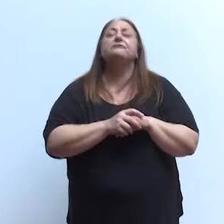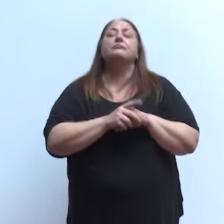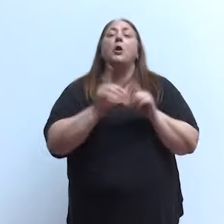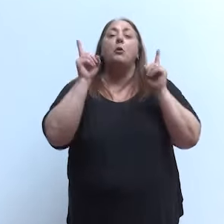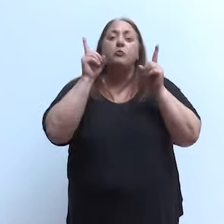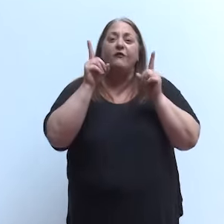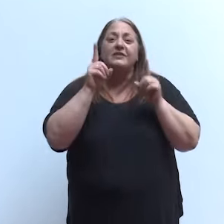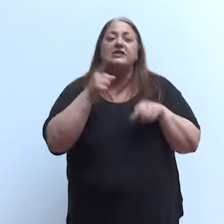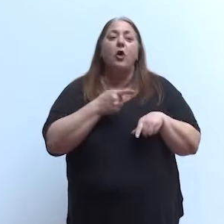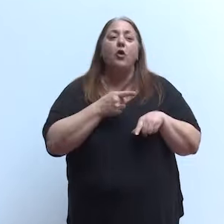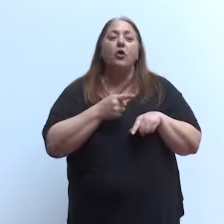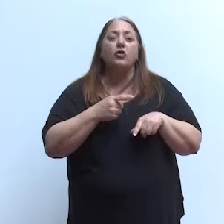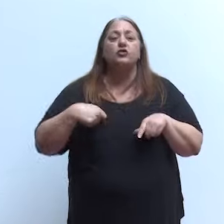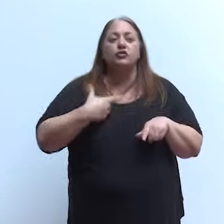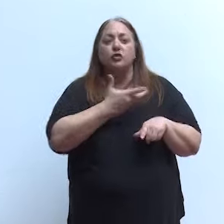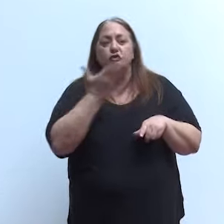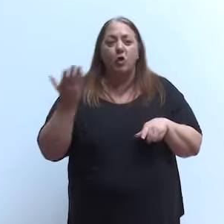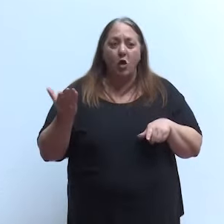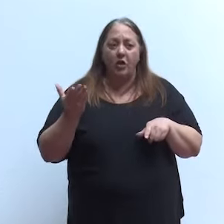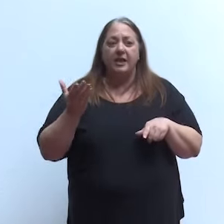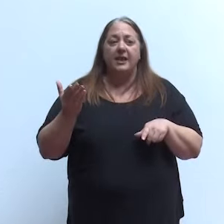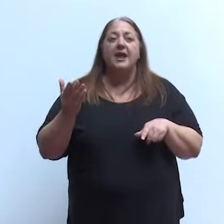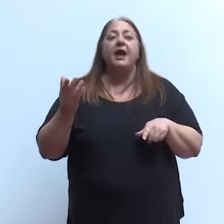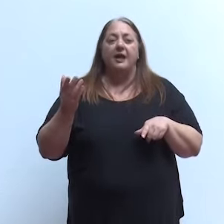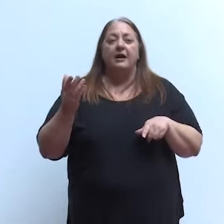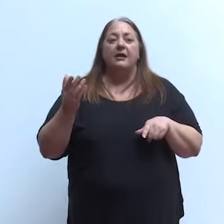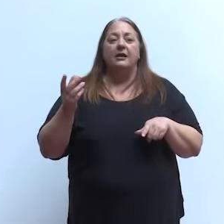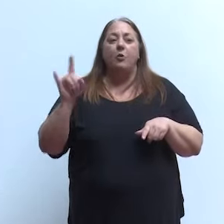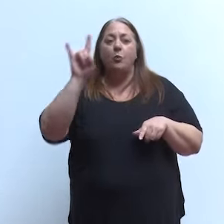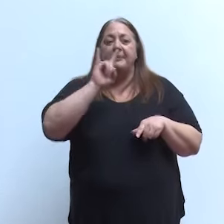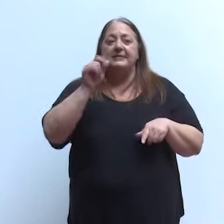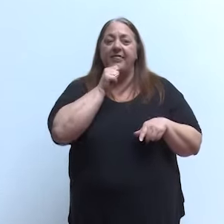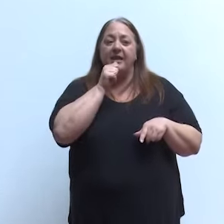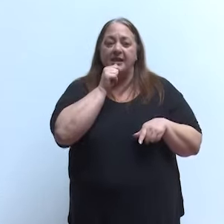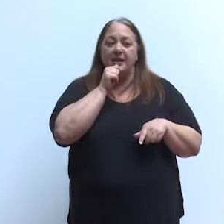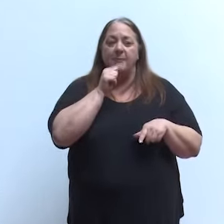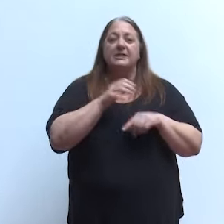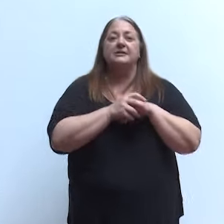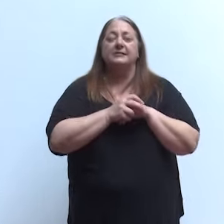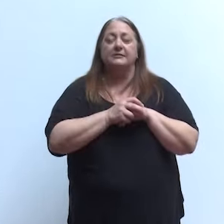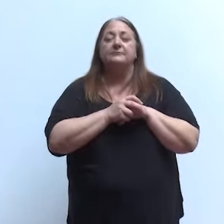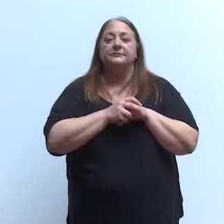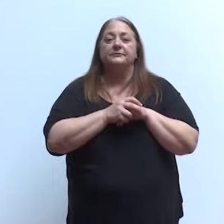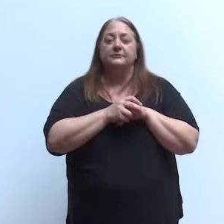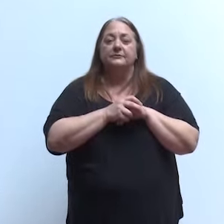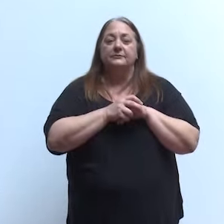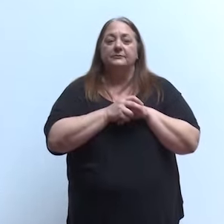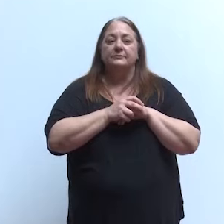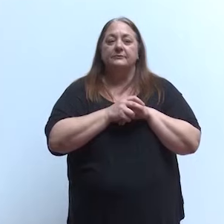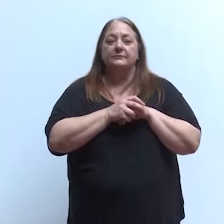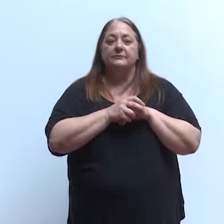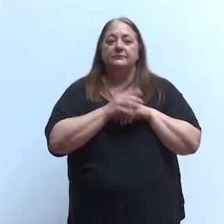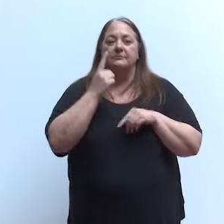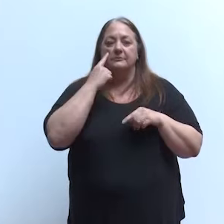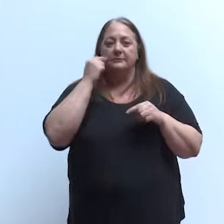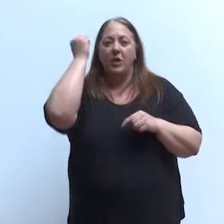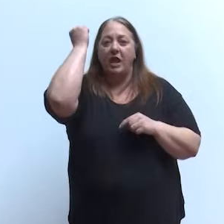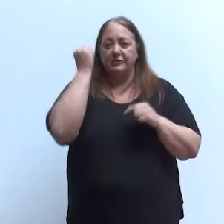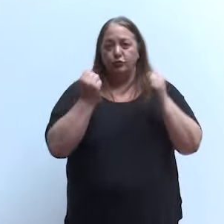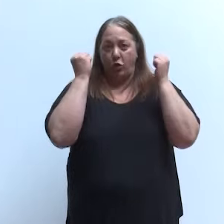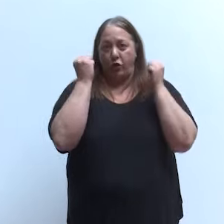quilmes actualmente es director del Instituto de economía y sociedad en la Argentina contemporánea y esc acá en la